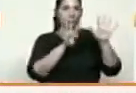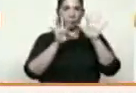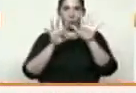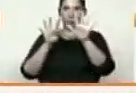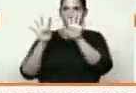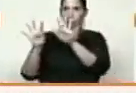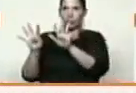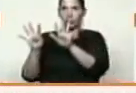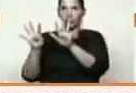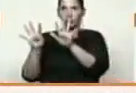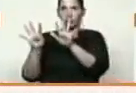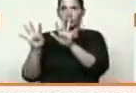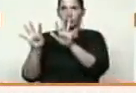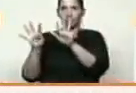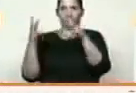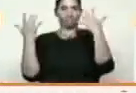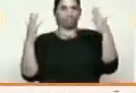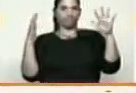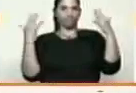1999.